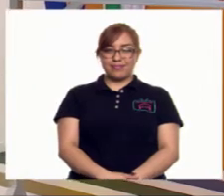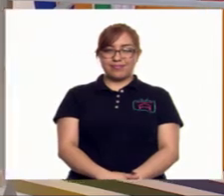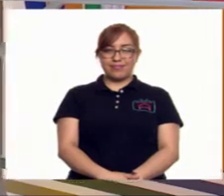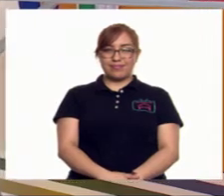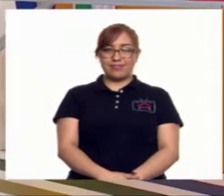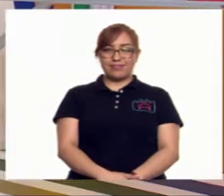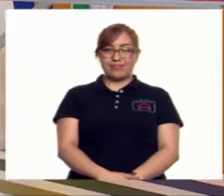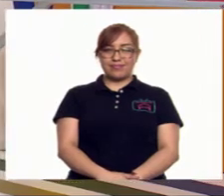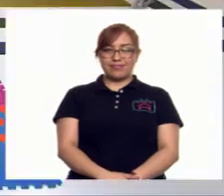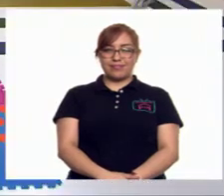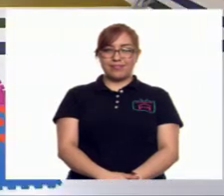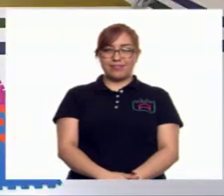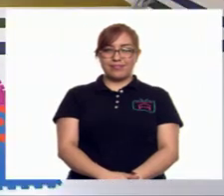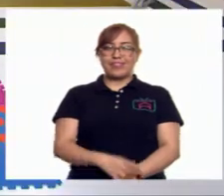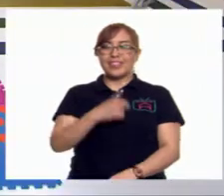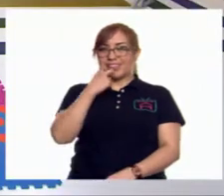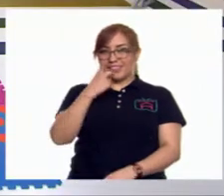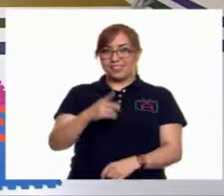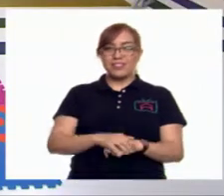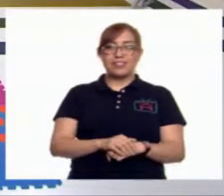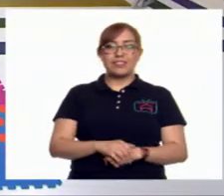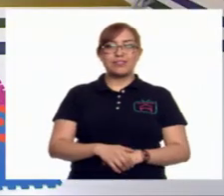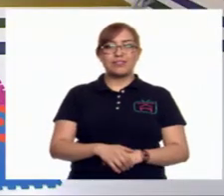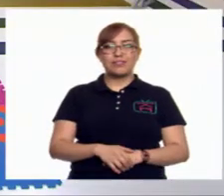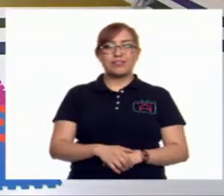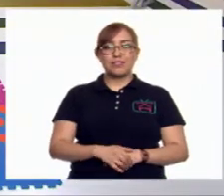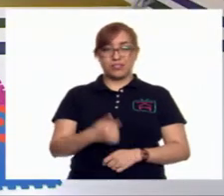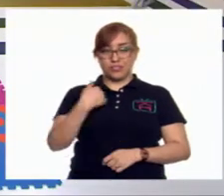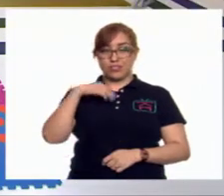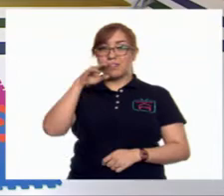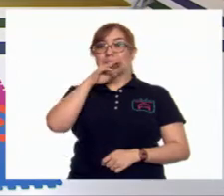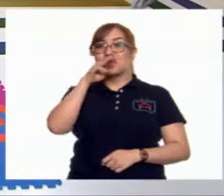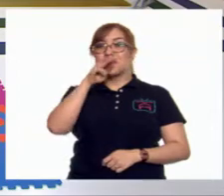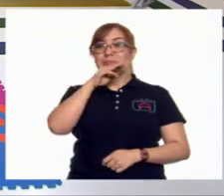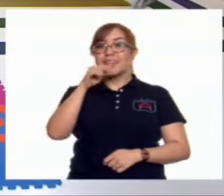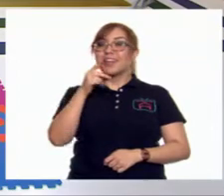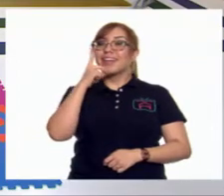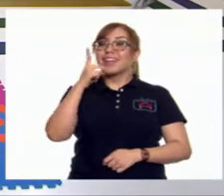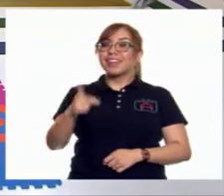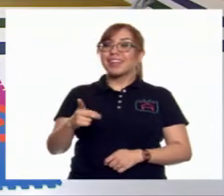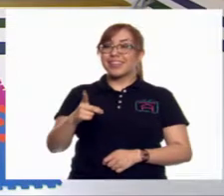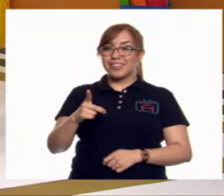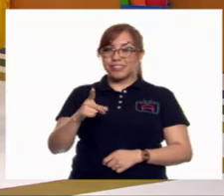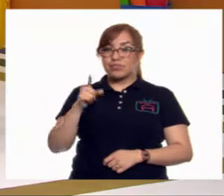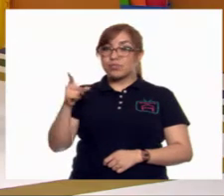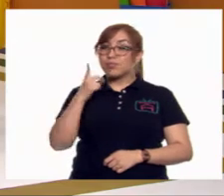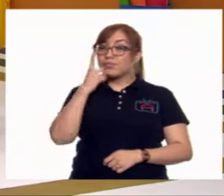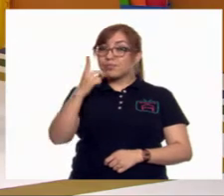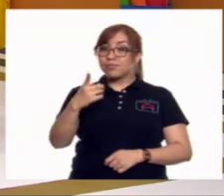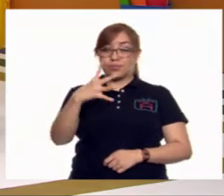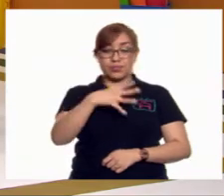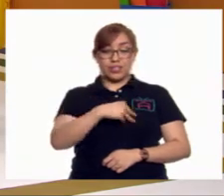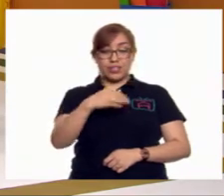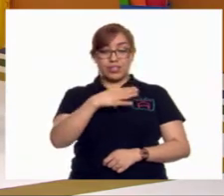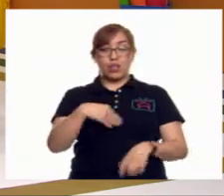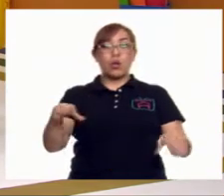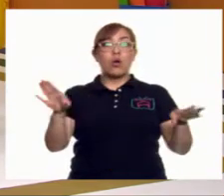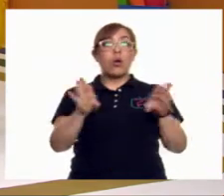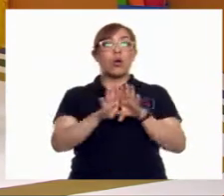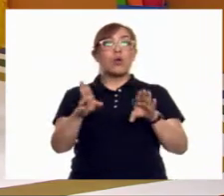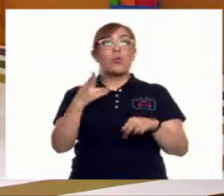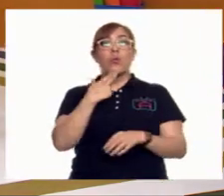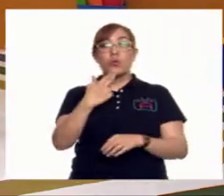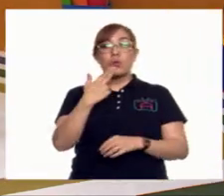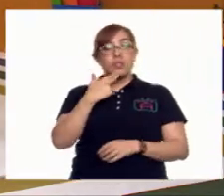eres la mamá, ajá, y le dices a tu hijo o hija cómo debes usar el teléfono celular. Muy